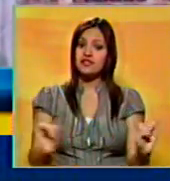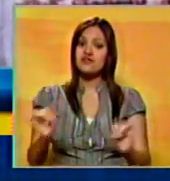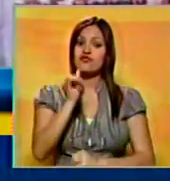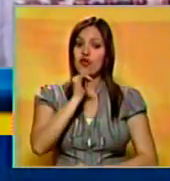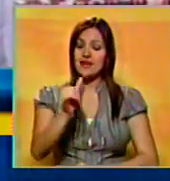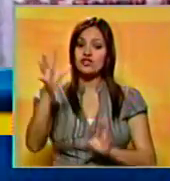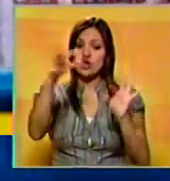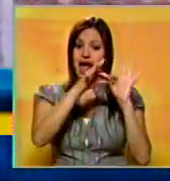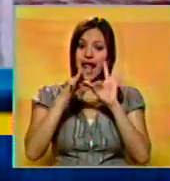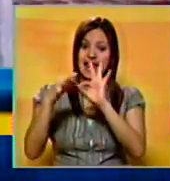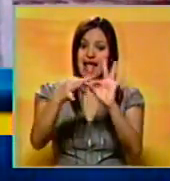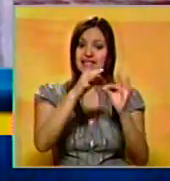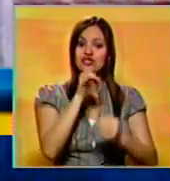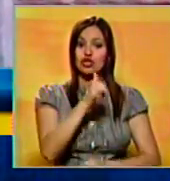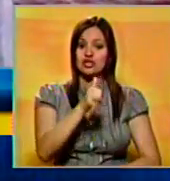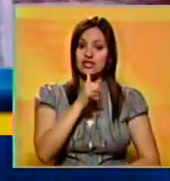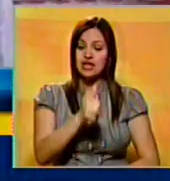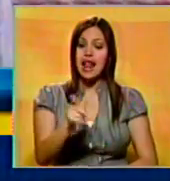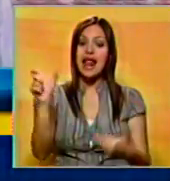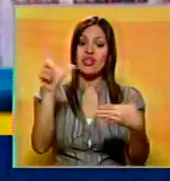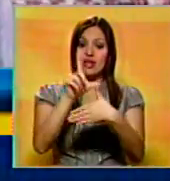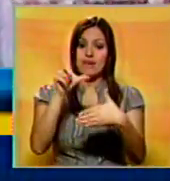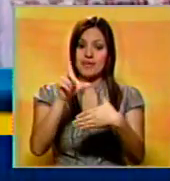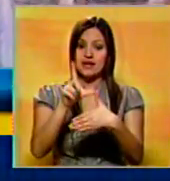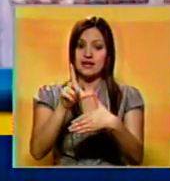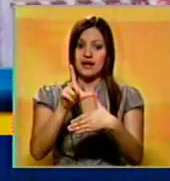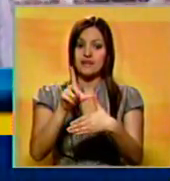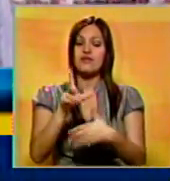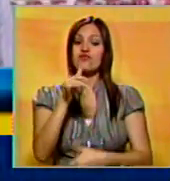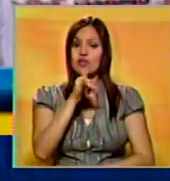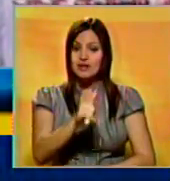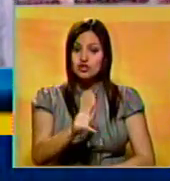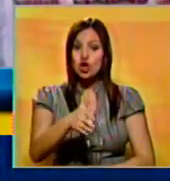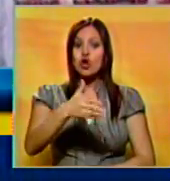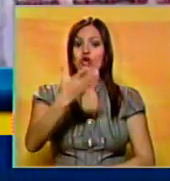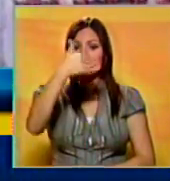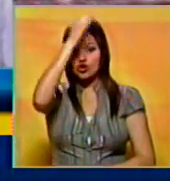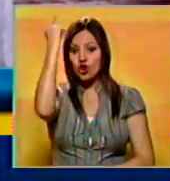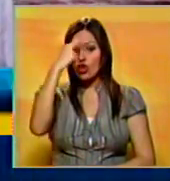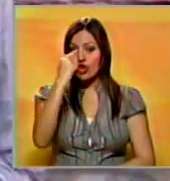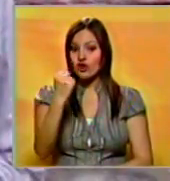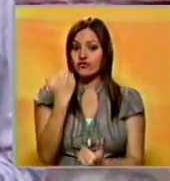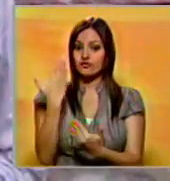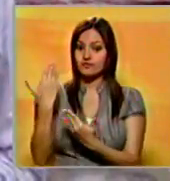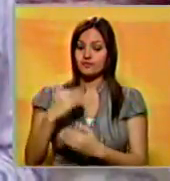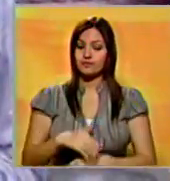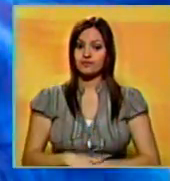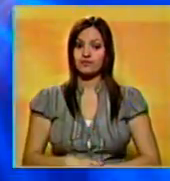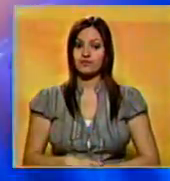la Alianza Informativa Latinoamericana, informó Rodolfo Sbrisa, Telefe Noticias.